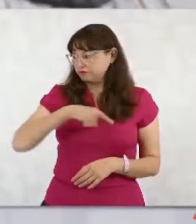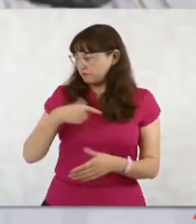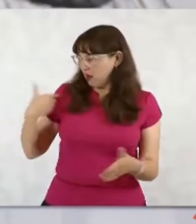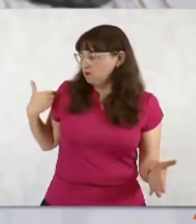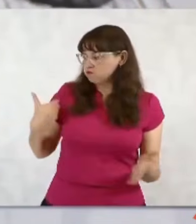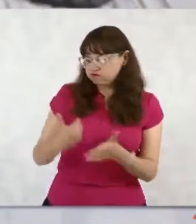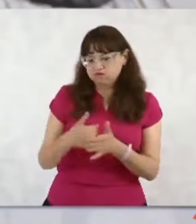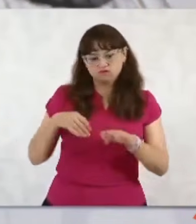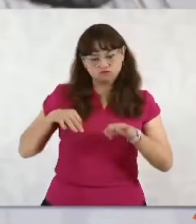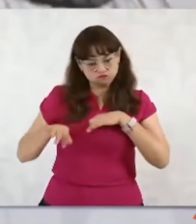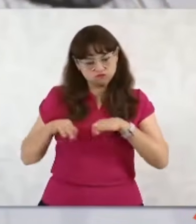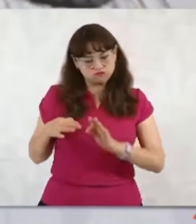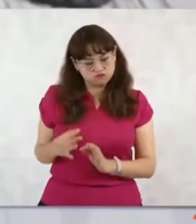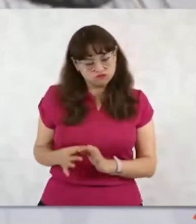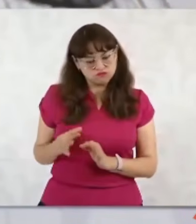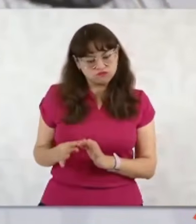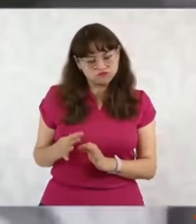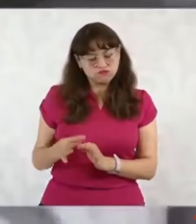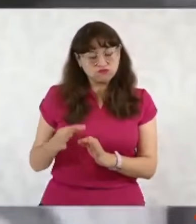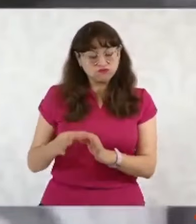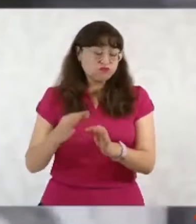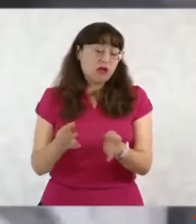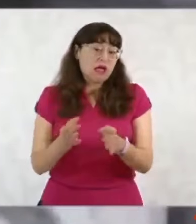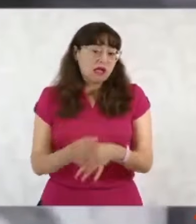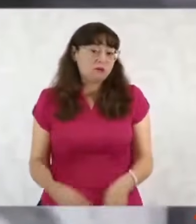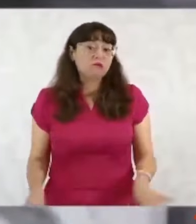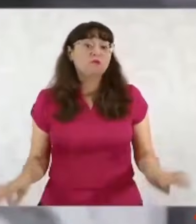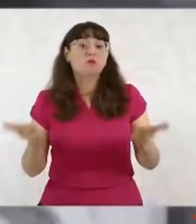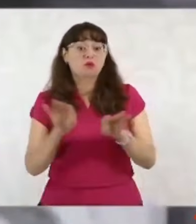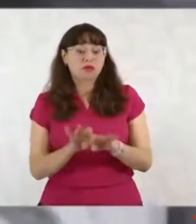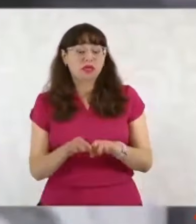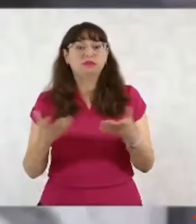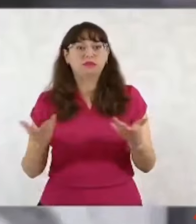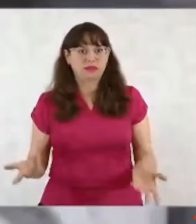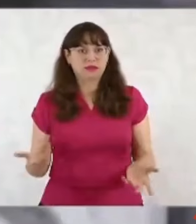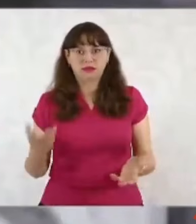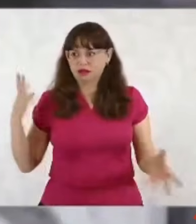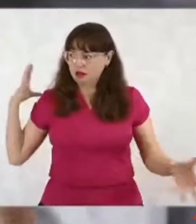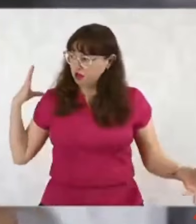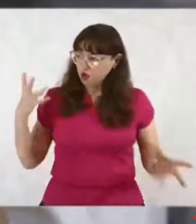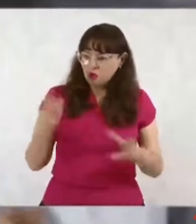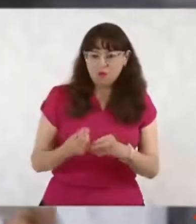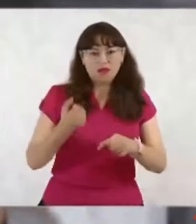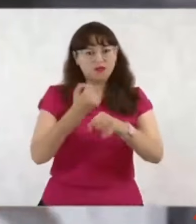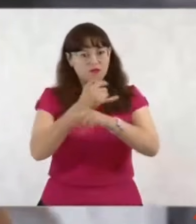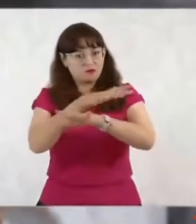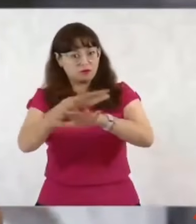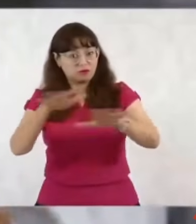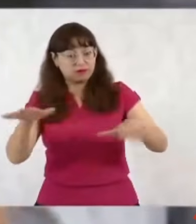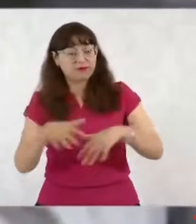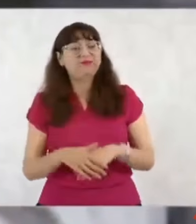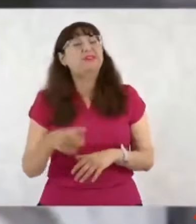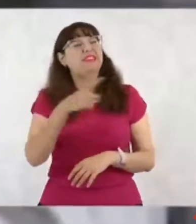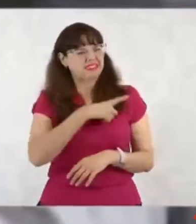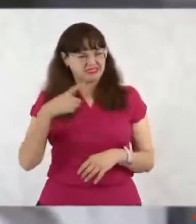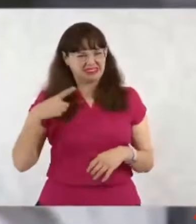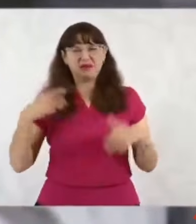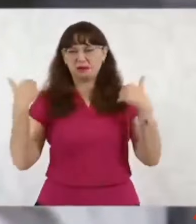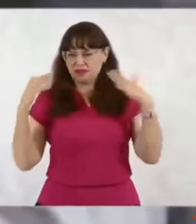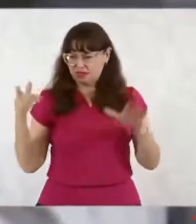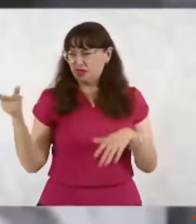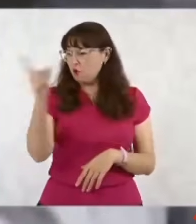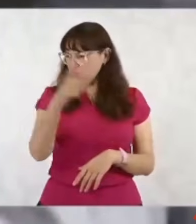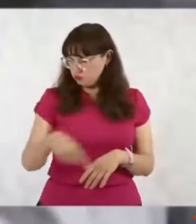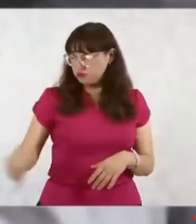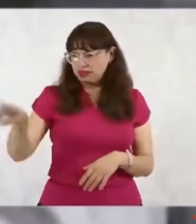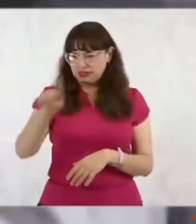todo lo que se ha hecho en conjunto con aduanas. Incluso deberían ustedes de ir al centro de monitoreo